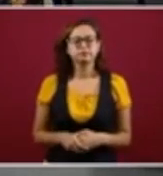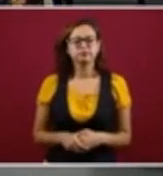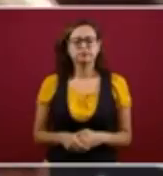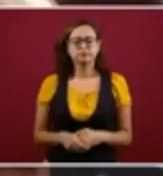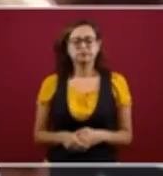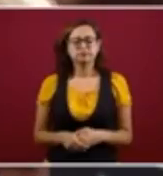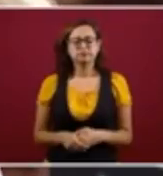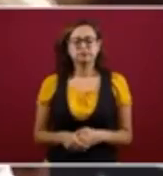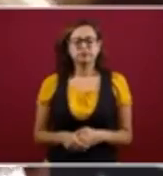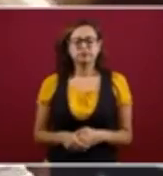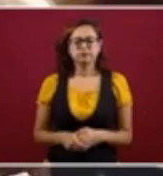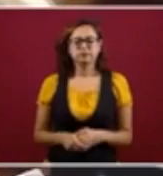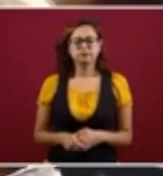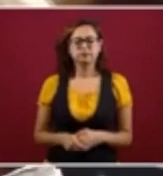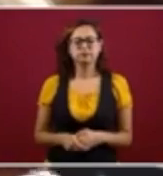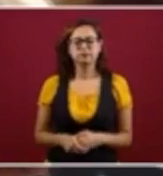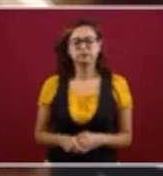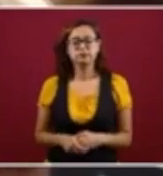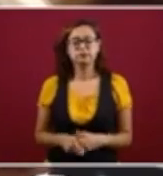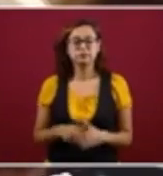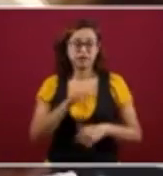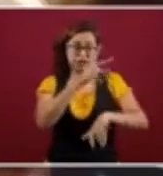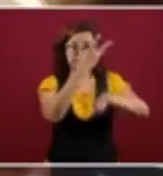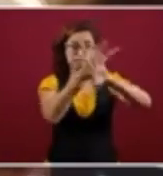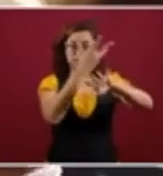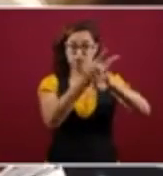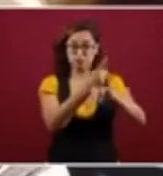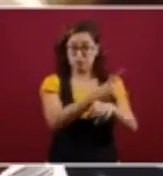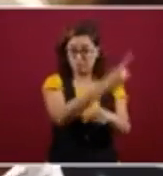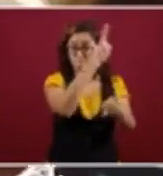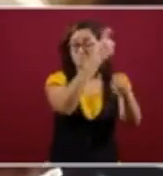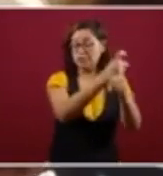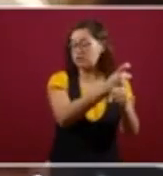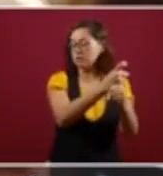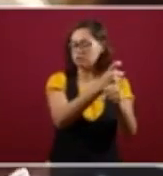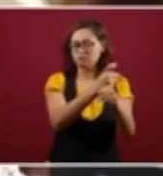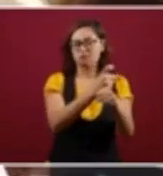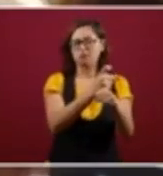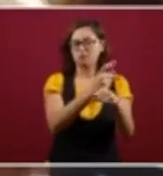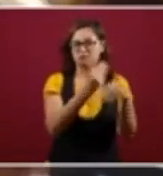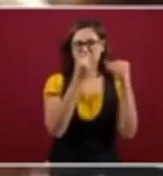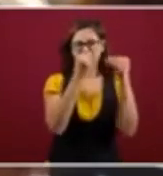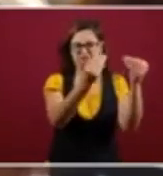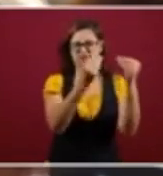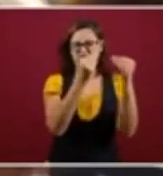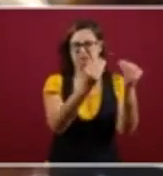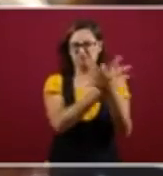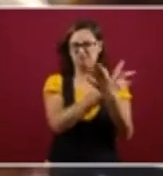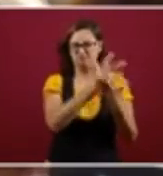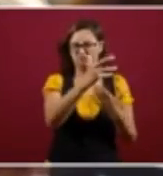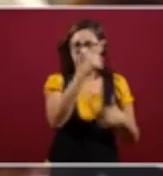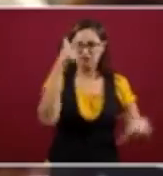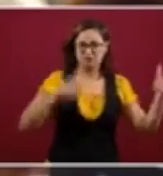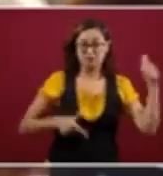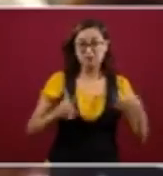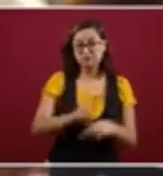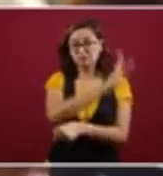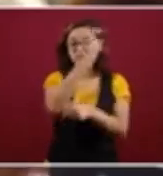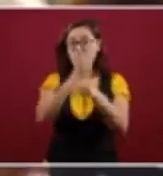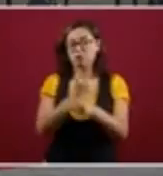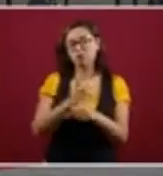Somos, presidente, después de Estados Unidos, uno de los países más armados. Quisiera saber qué